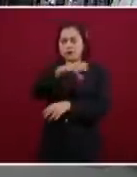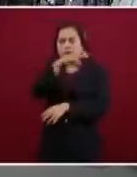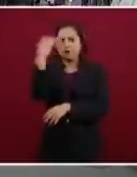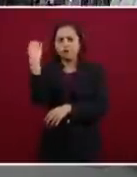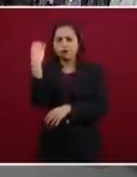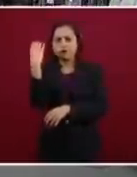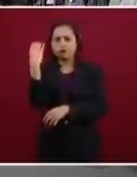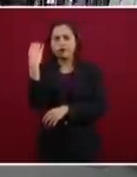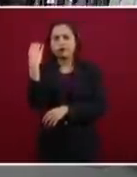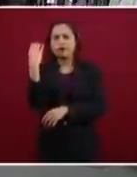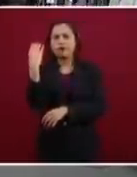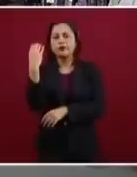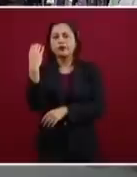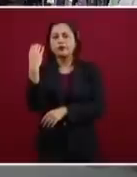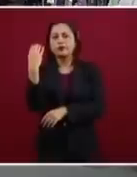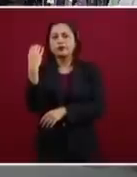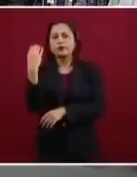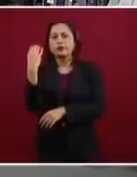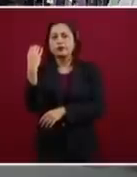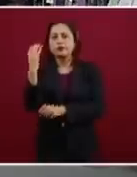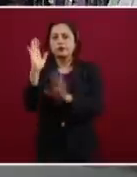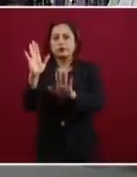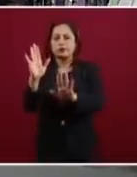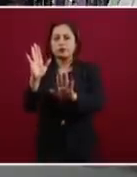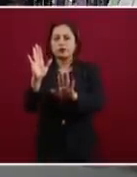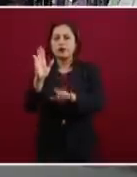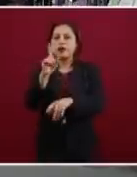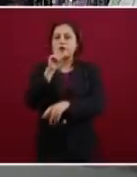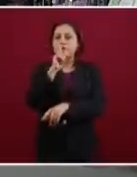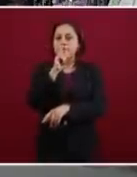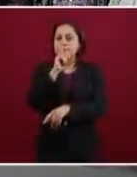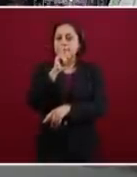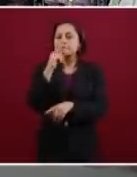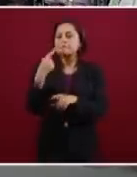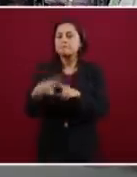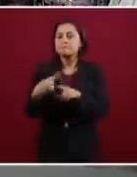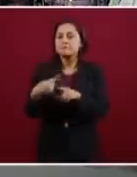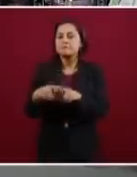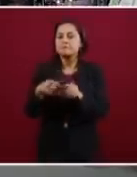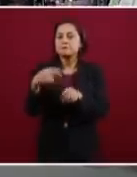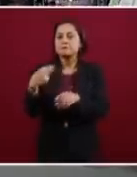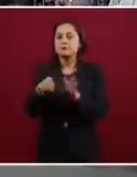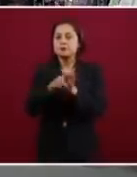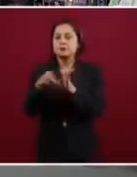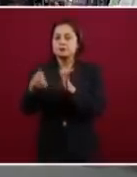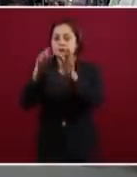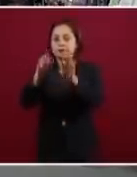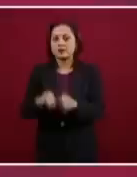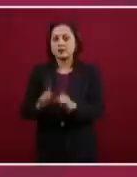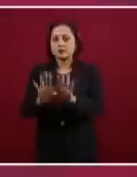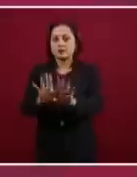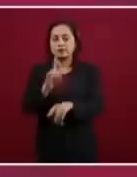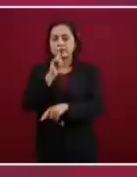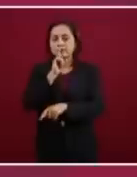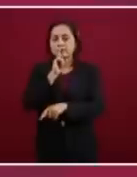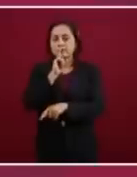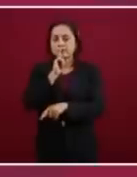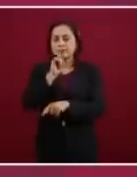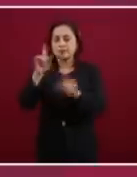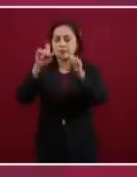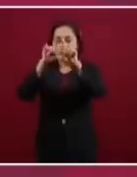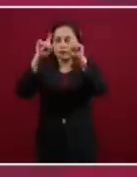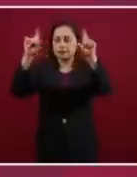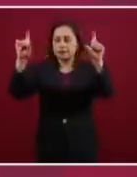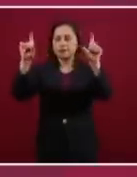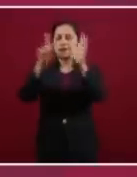sí poner el periódico o sea sin poner la cabeza de